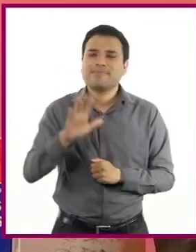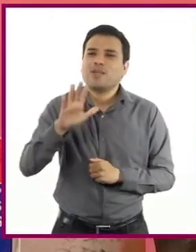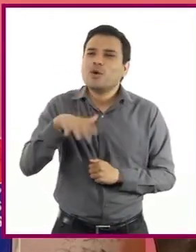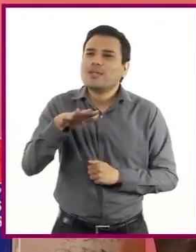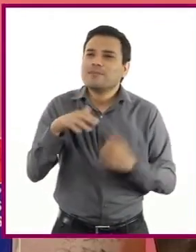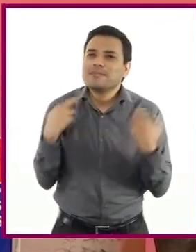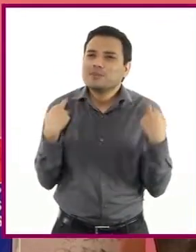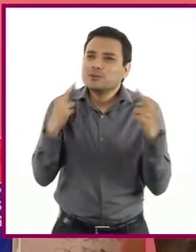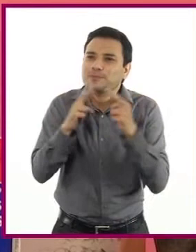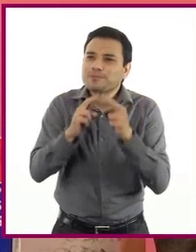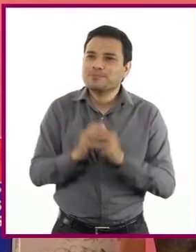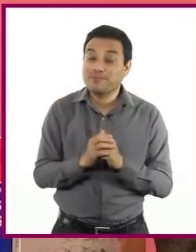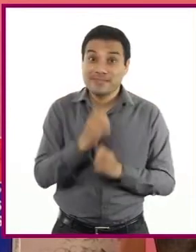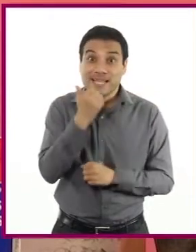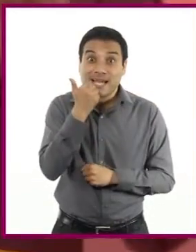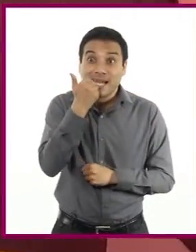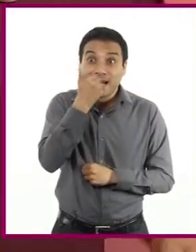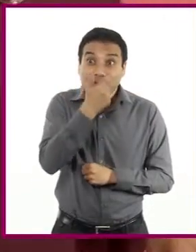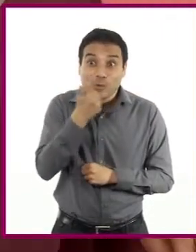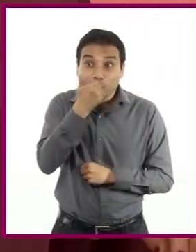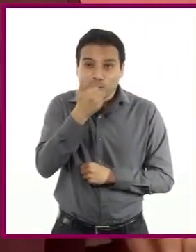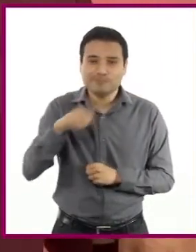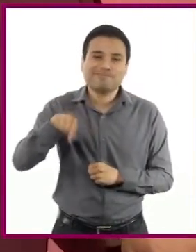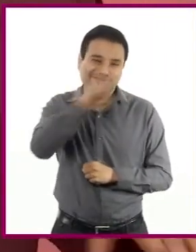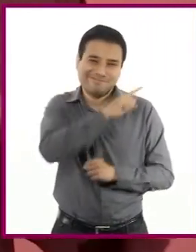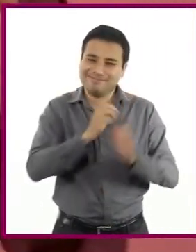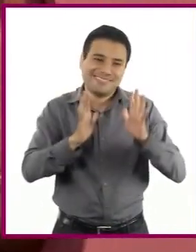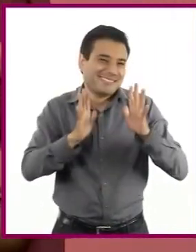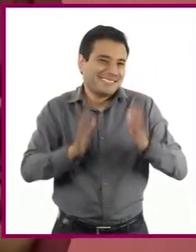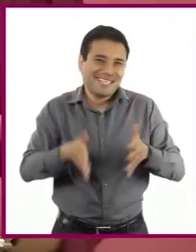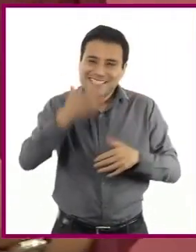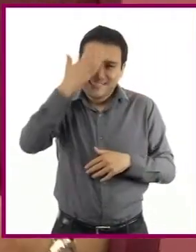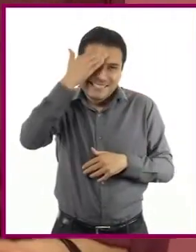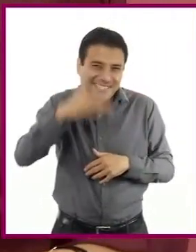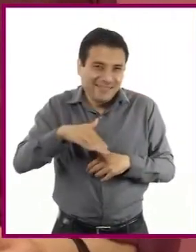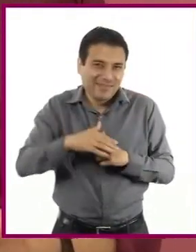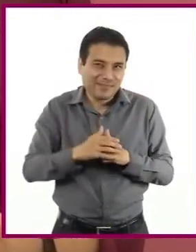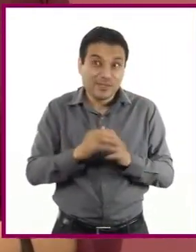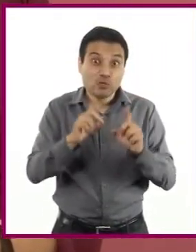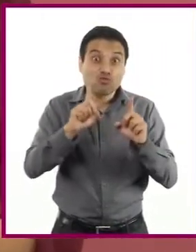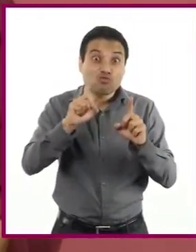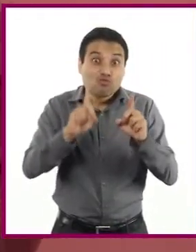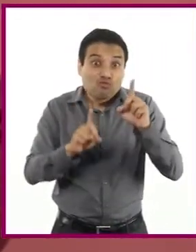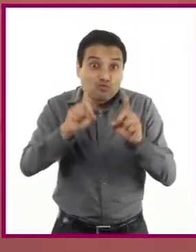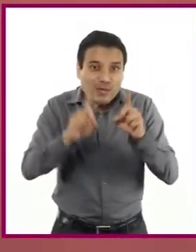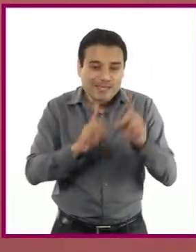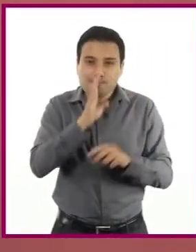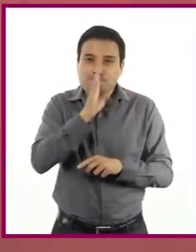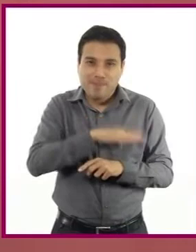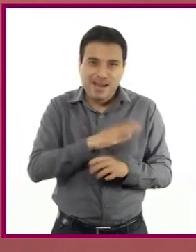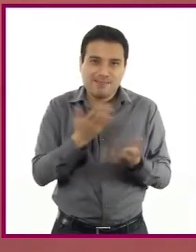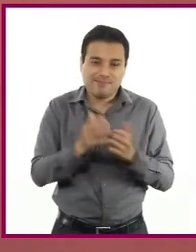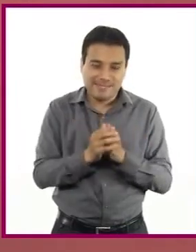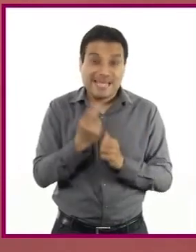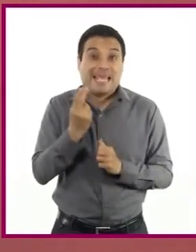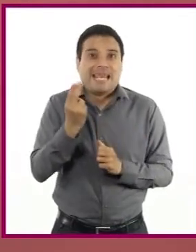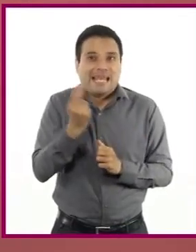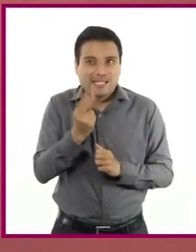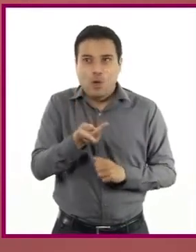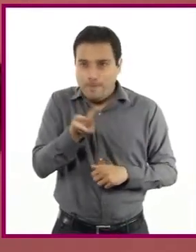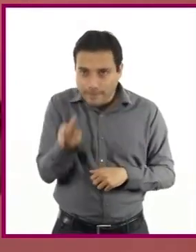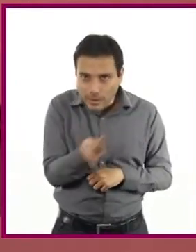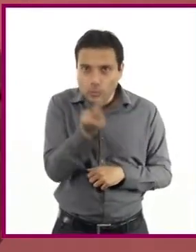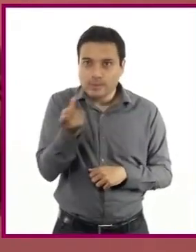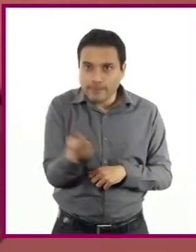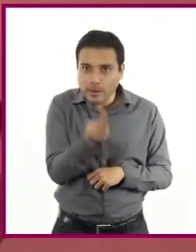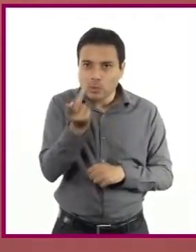Eduardo, nuestros alumnos están conscientes de que no deben quedarse con dudas, que ellos por iniciativa